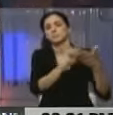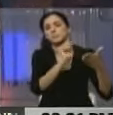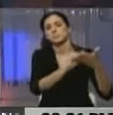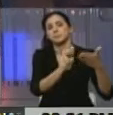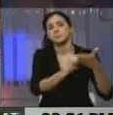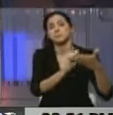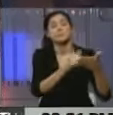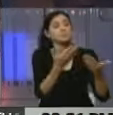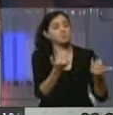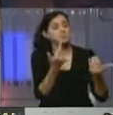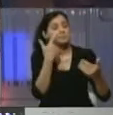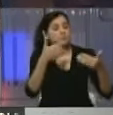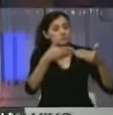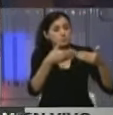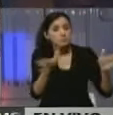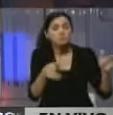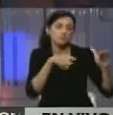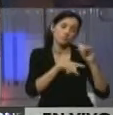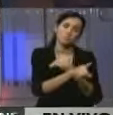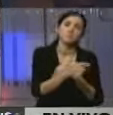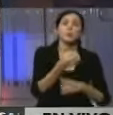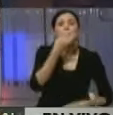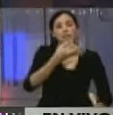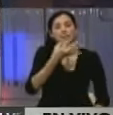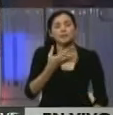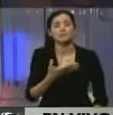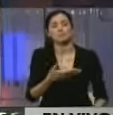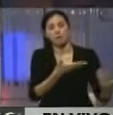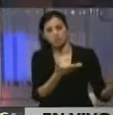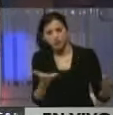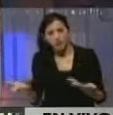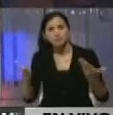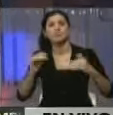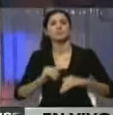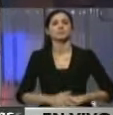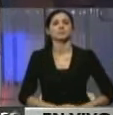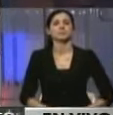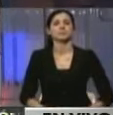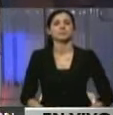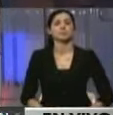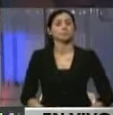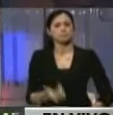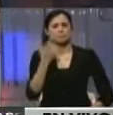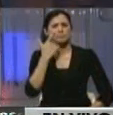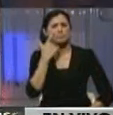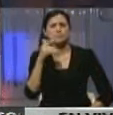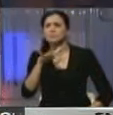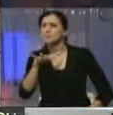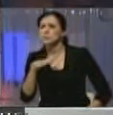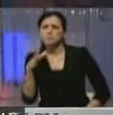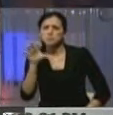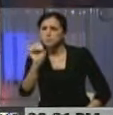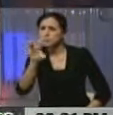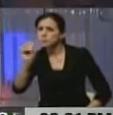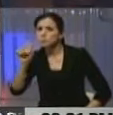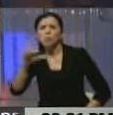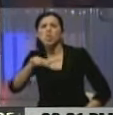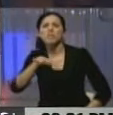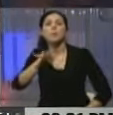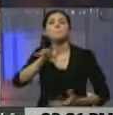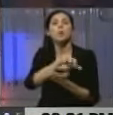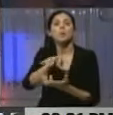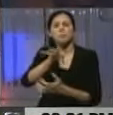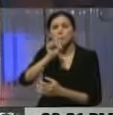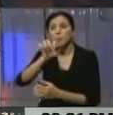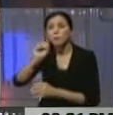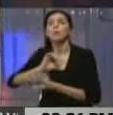la puerta, buenas tardes, bienvenido, adelante. Y a detectar problemas, a resolver y comenzar